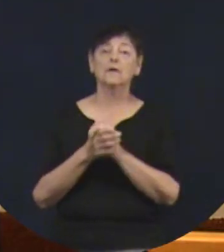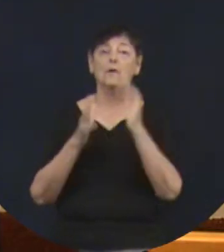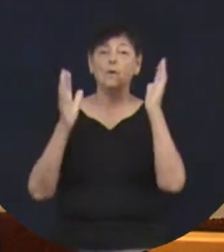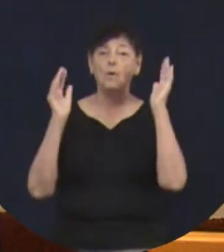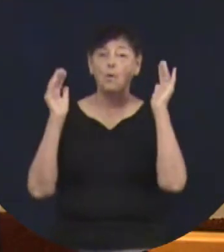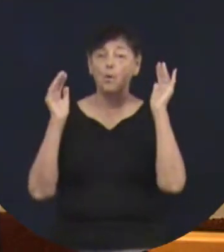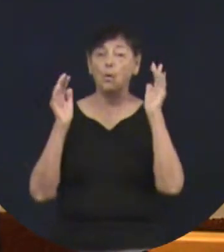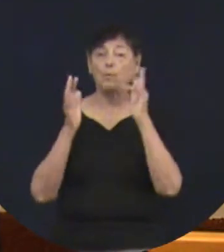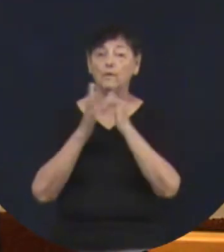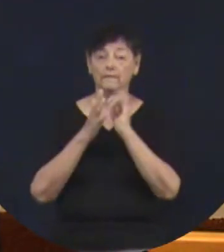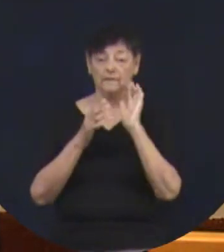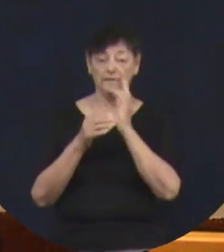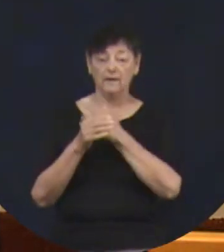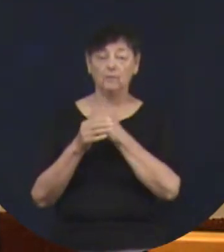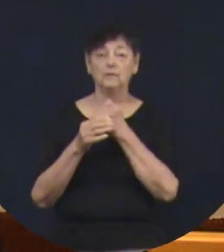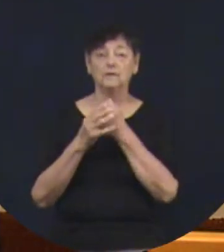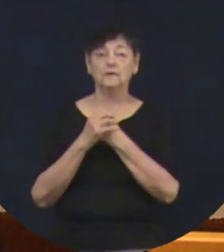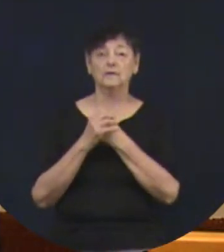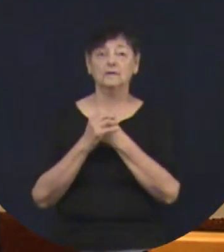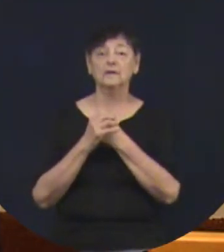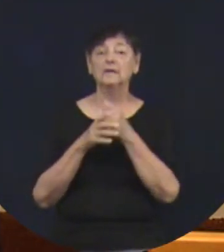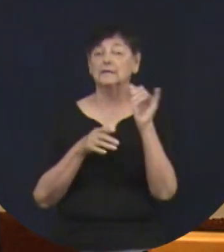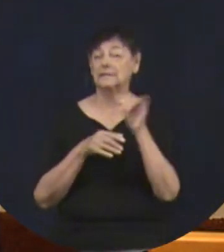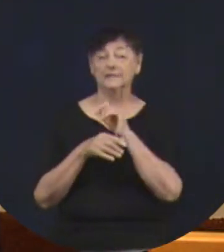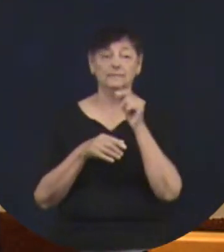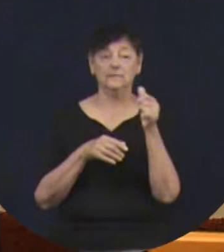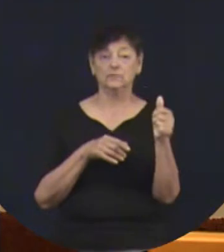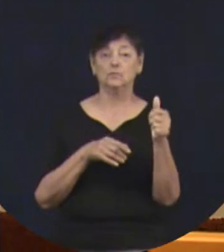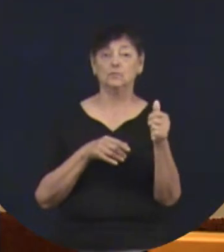Ojalá que nosotros somos como ella,